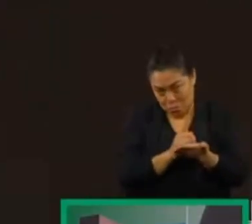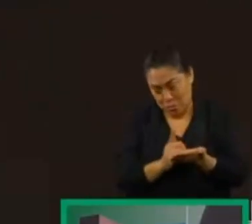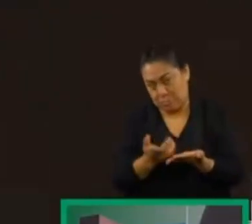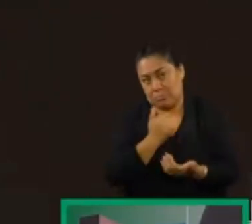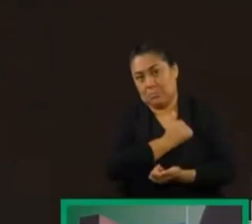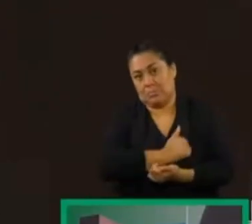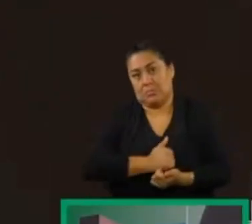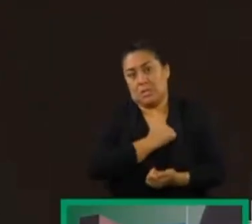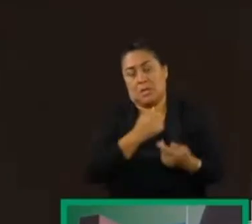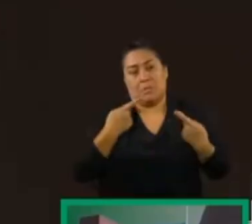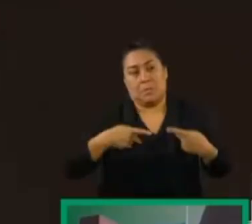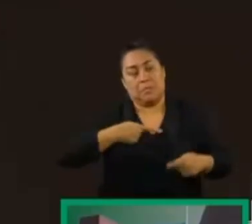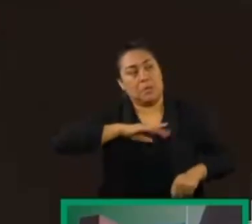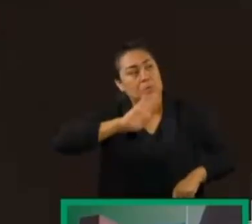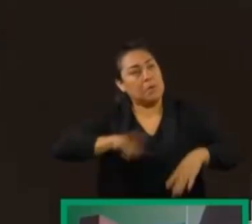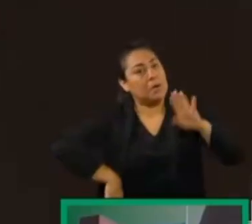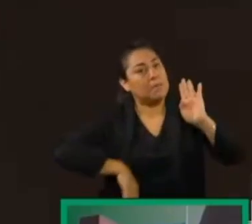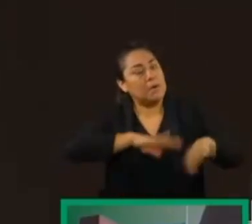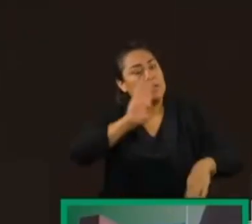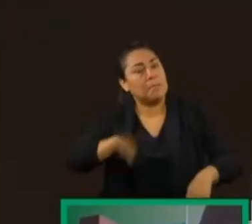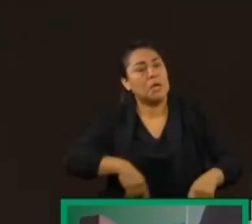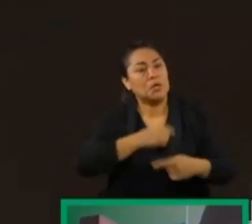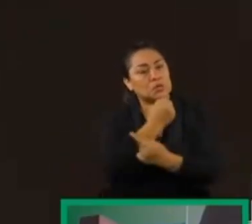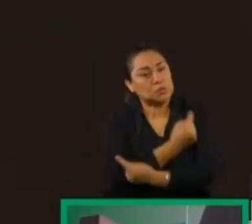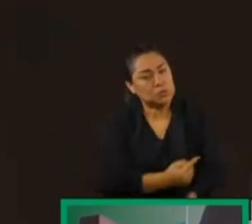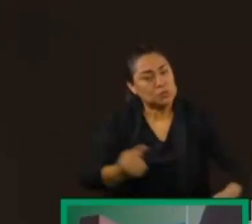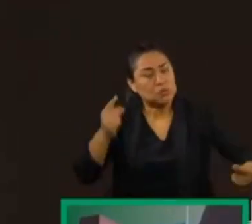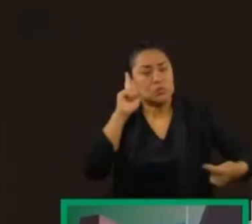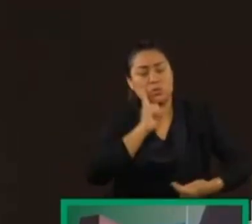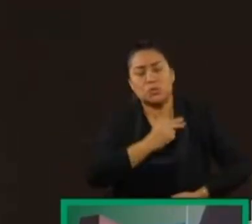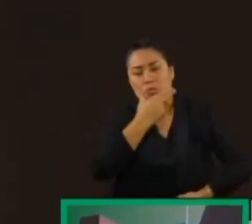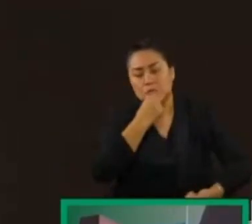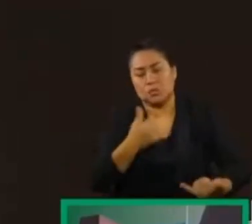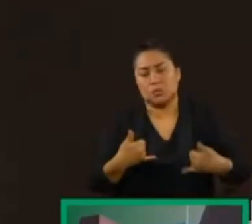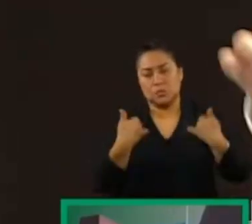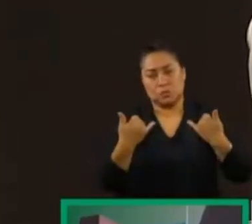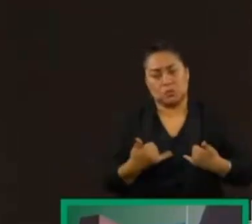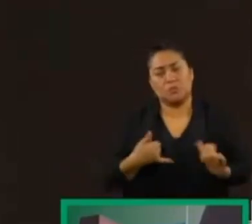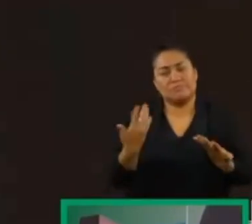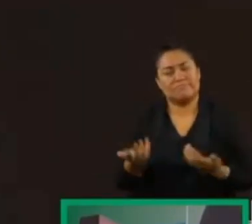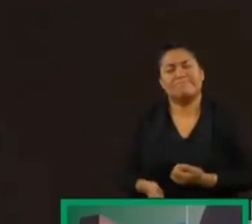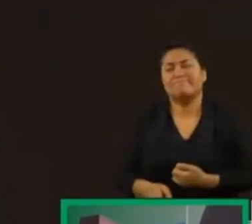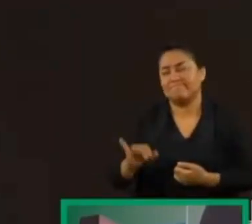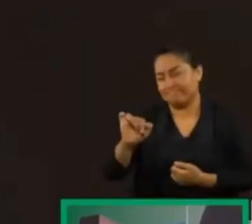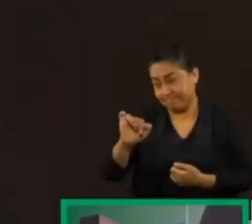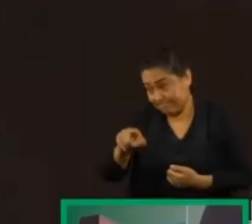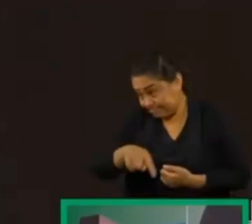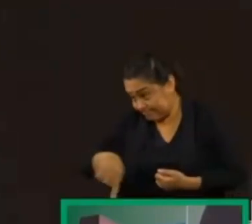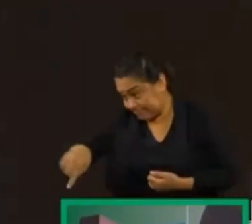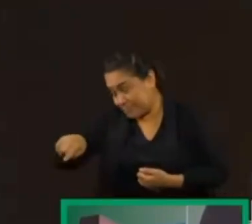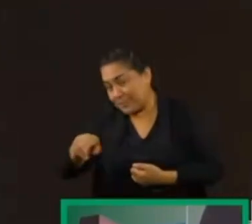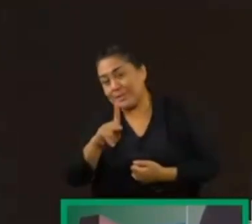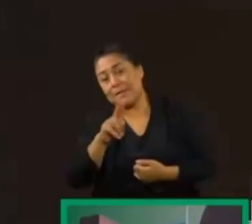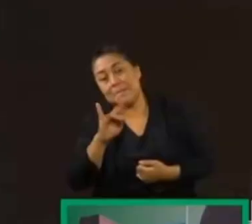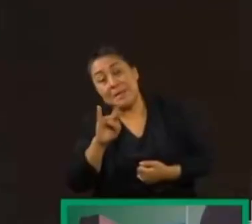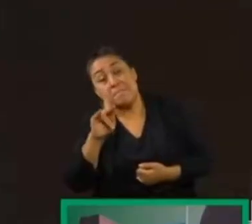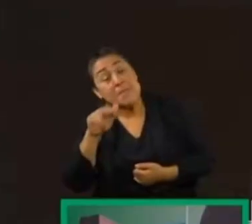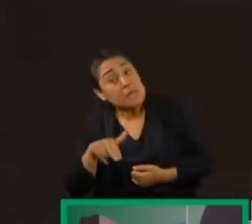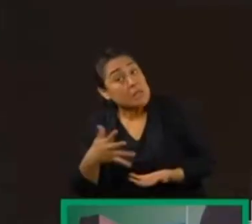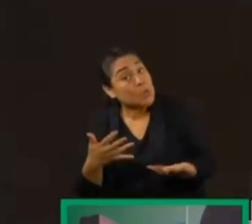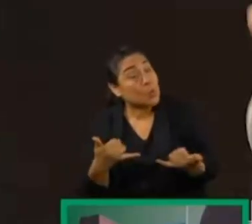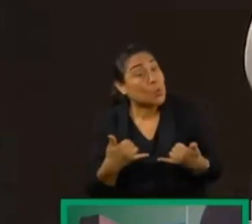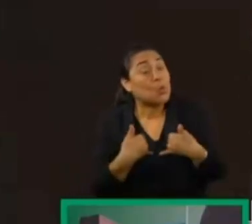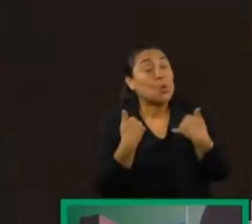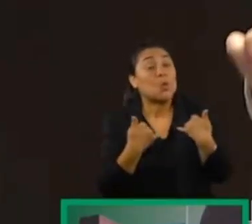la vida de niñas, niños y adolescentes. Y sí, compañeros del PRI, del PAN, de adolescentes